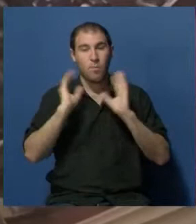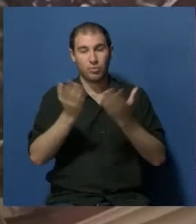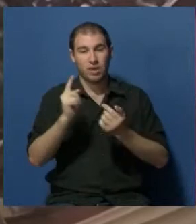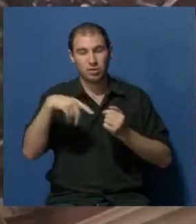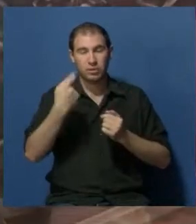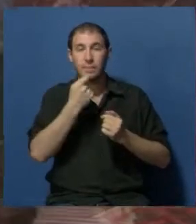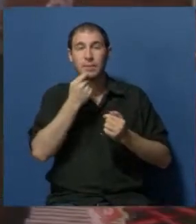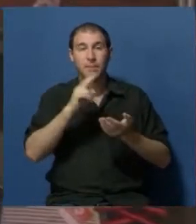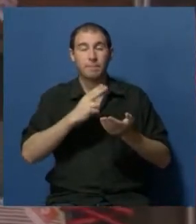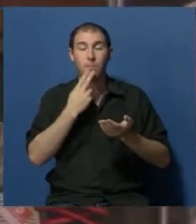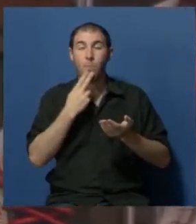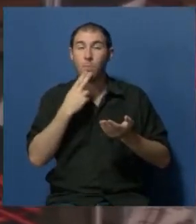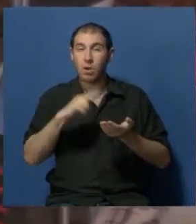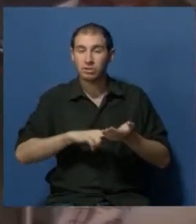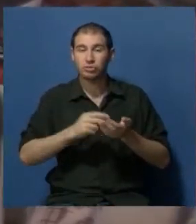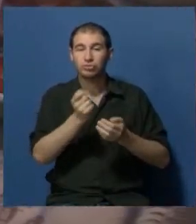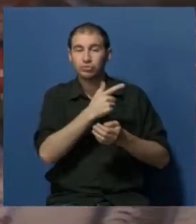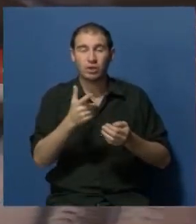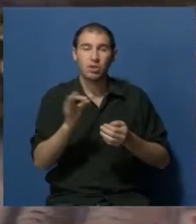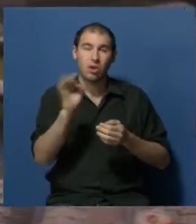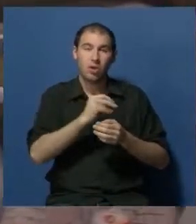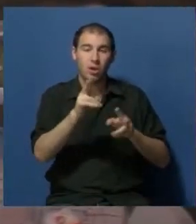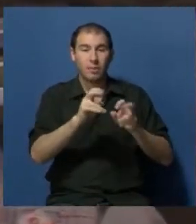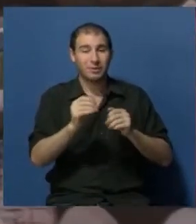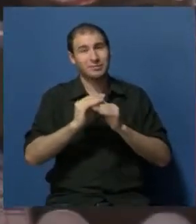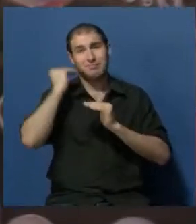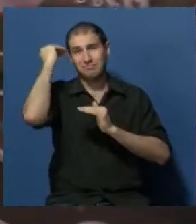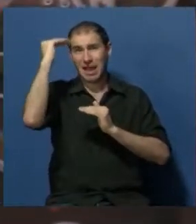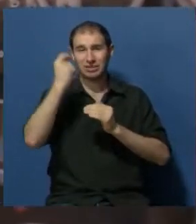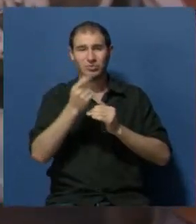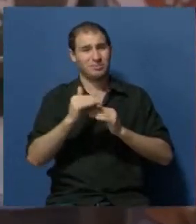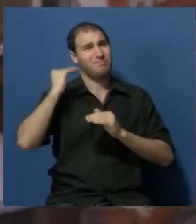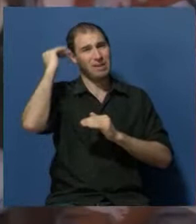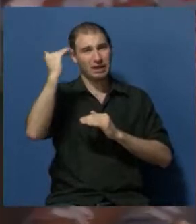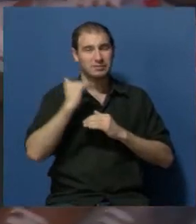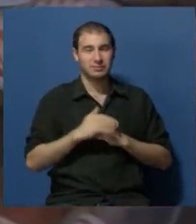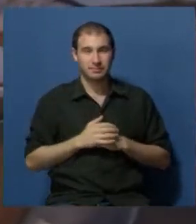países como un impuesto a los sueldos o a los ingresos más altos, ¿sí?